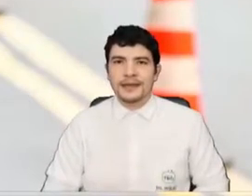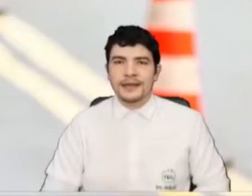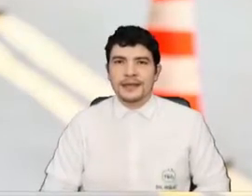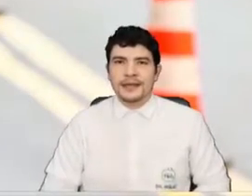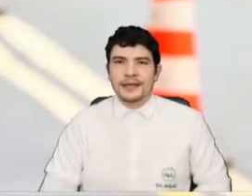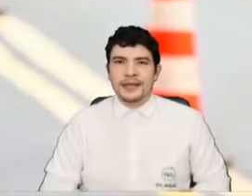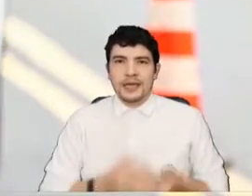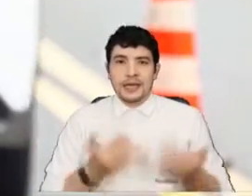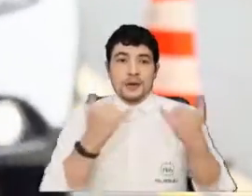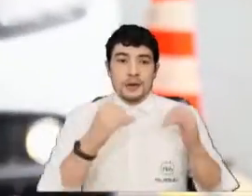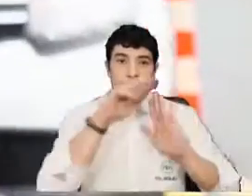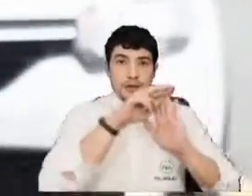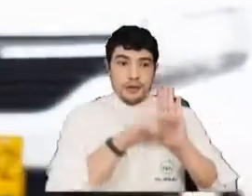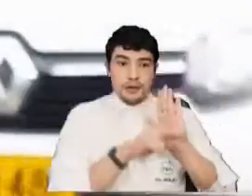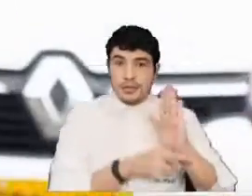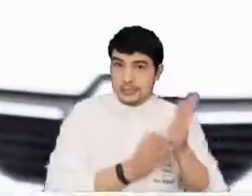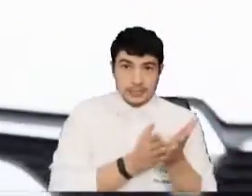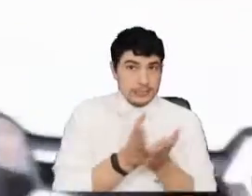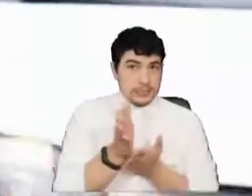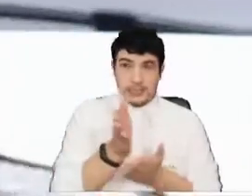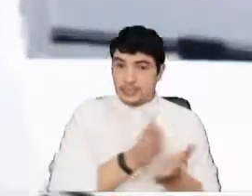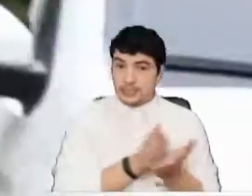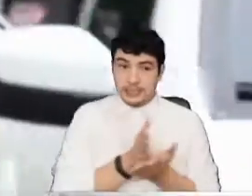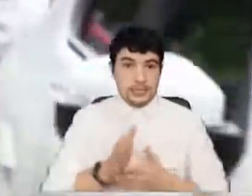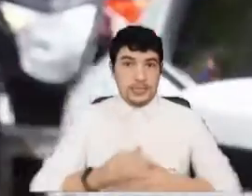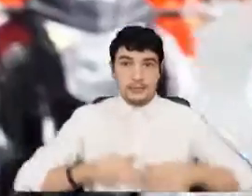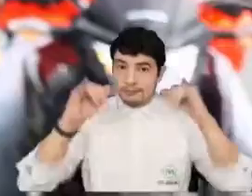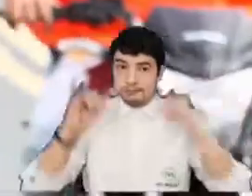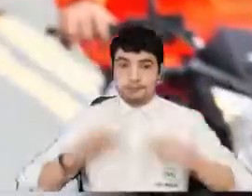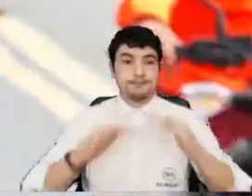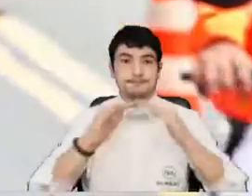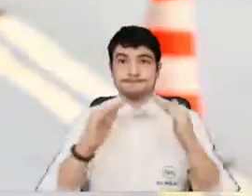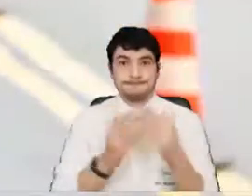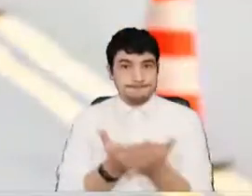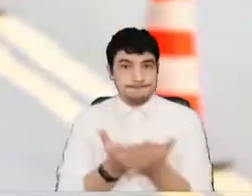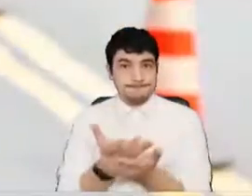obligatorio hasta el 31 de mayo. Jairo Zapata desde Cali para la Alianza Regional Informativa.